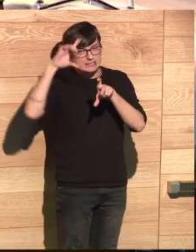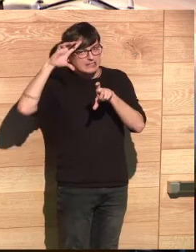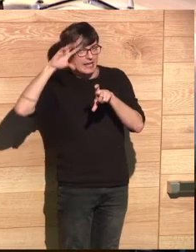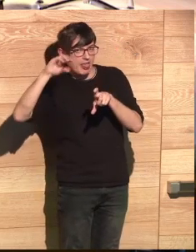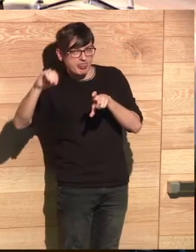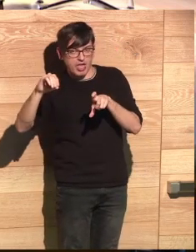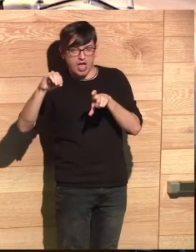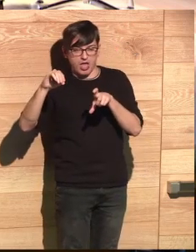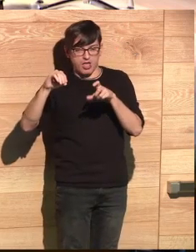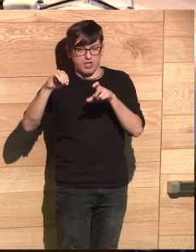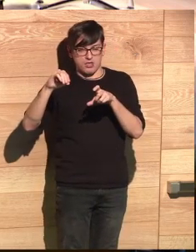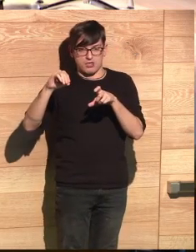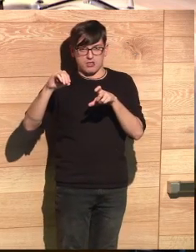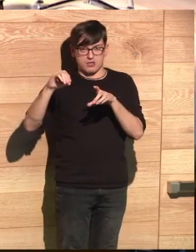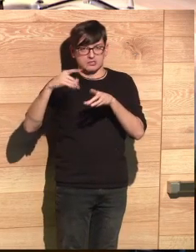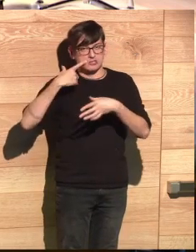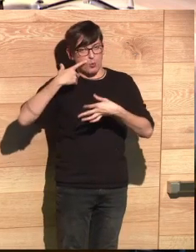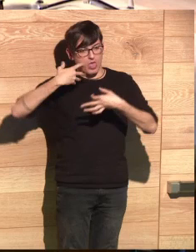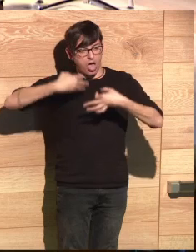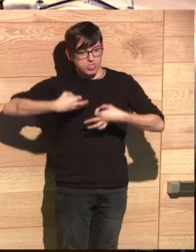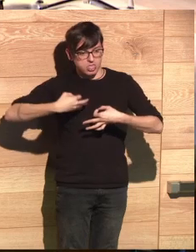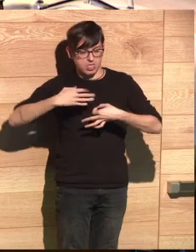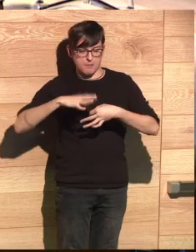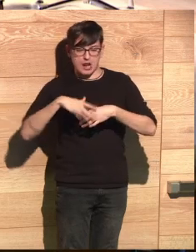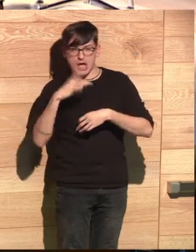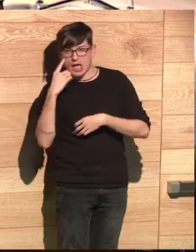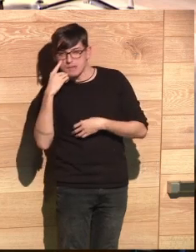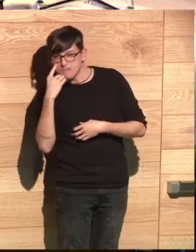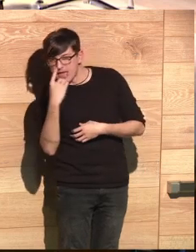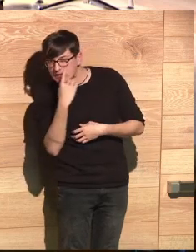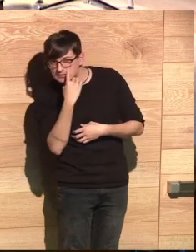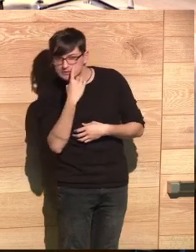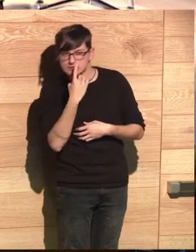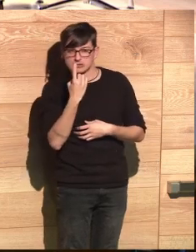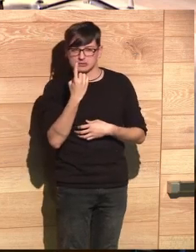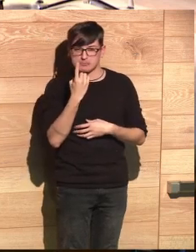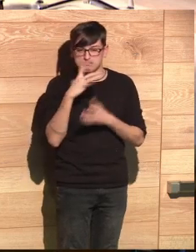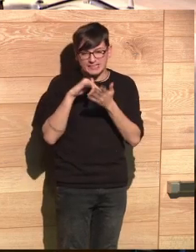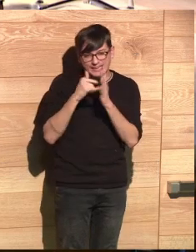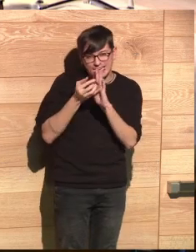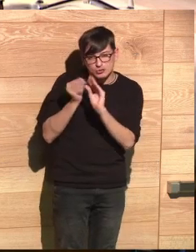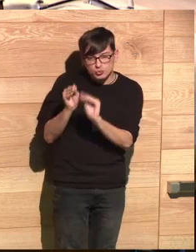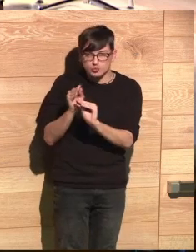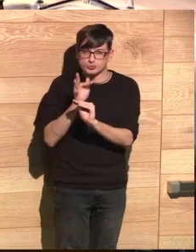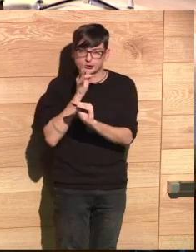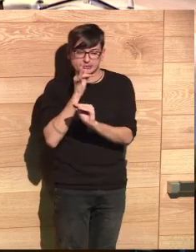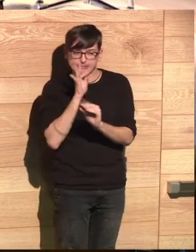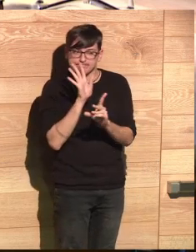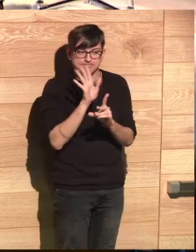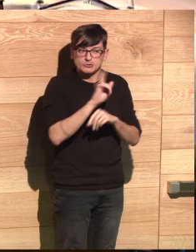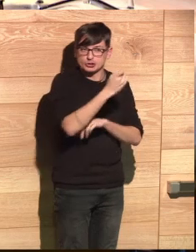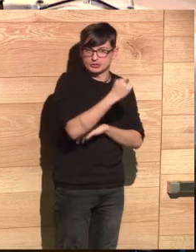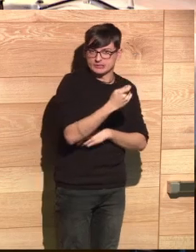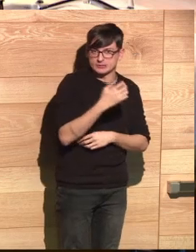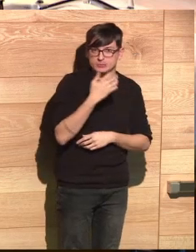a meterse en un lugar donde sus espías, sus prácticas y sus técnicas no han llegado? Imaginaros a Putin,